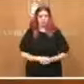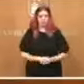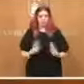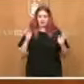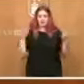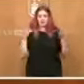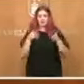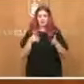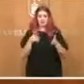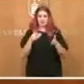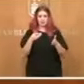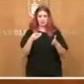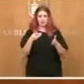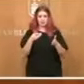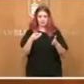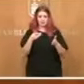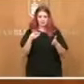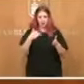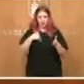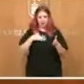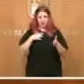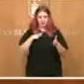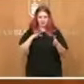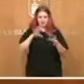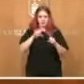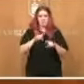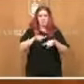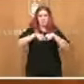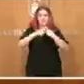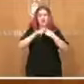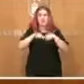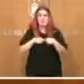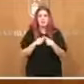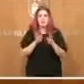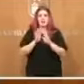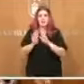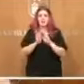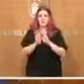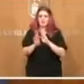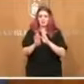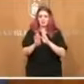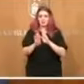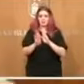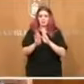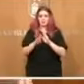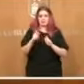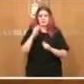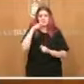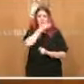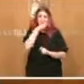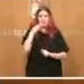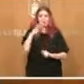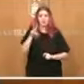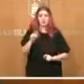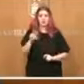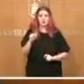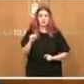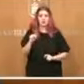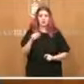Centrándonos en lo que realmente nos tiene que ocupar, que son las familias y los vecinos y vecinas de San Fernando y de Coslada. Por